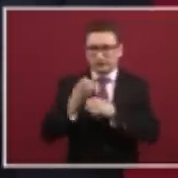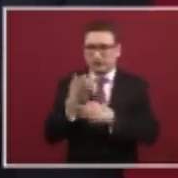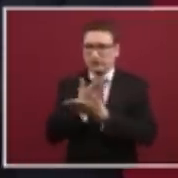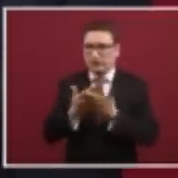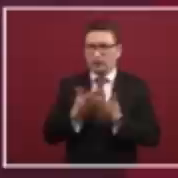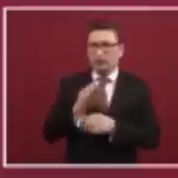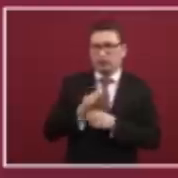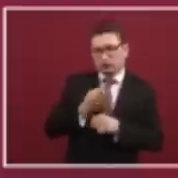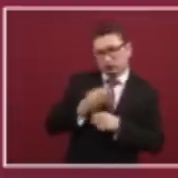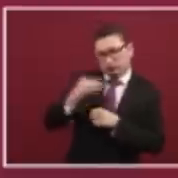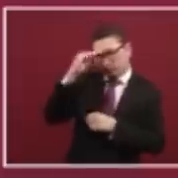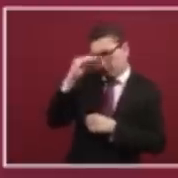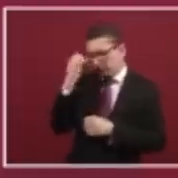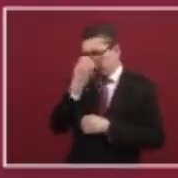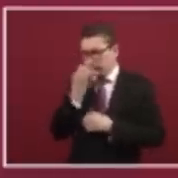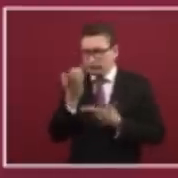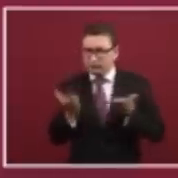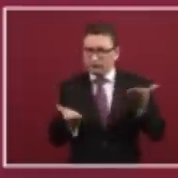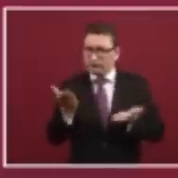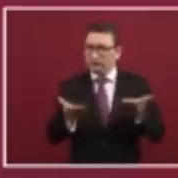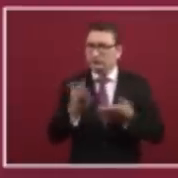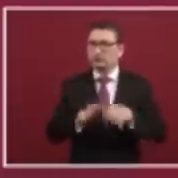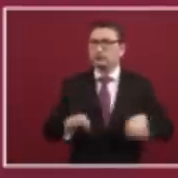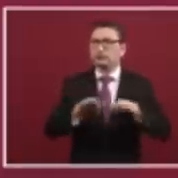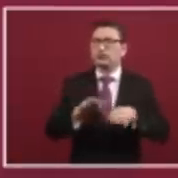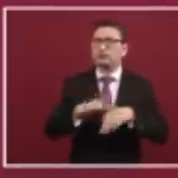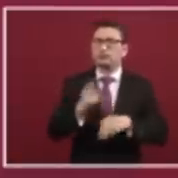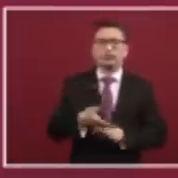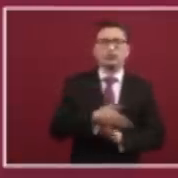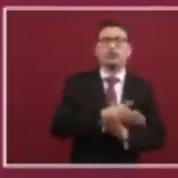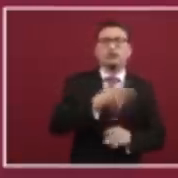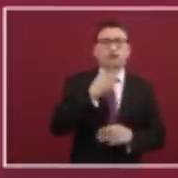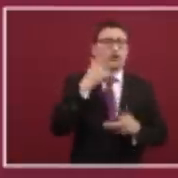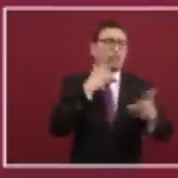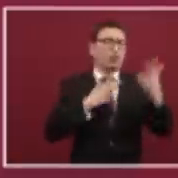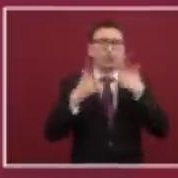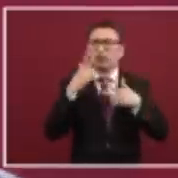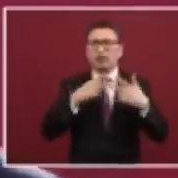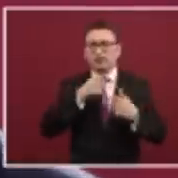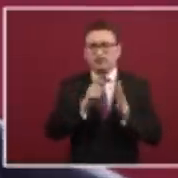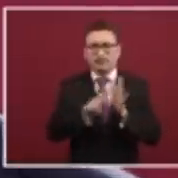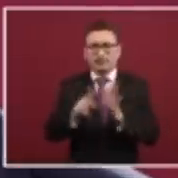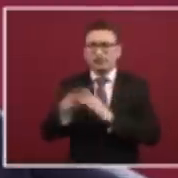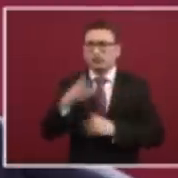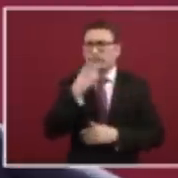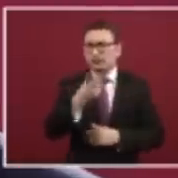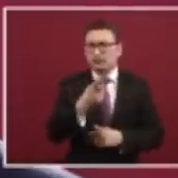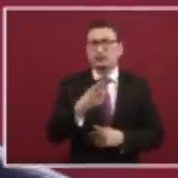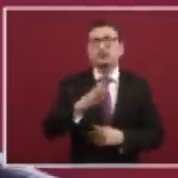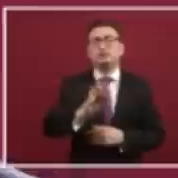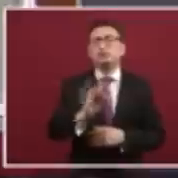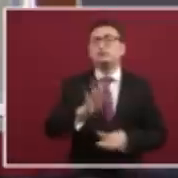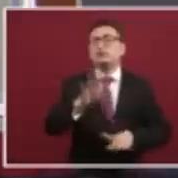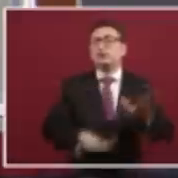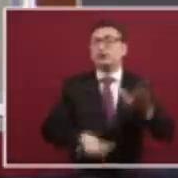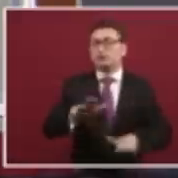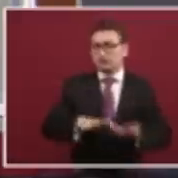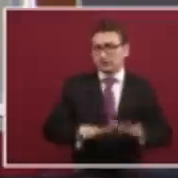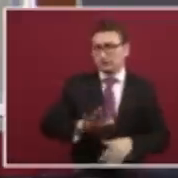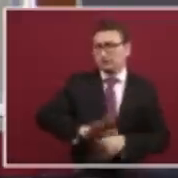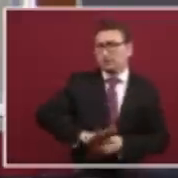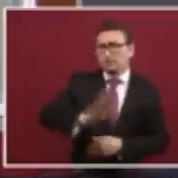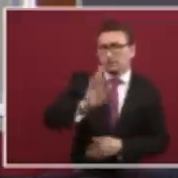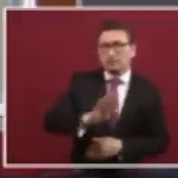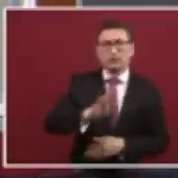análisis de equilibrio, y esto quiero destacarlo también por lo que ha ocurrido de rumores en la prensa, de que a veces pareciera